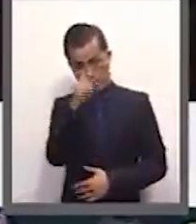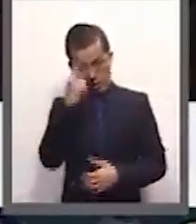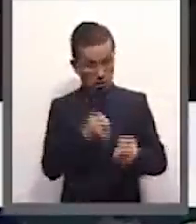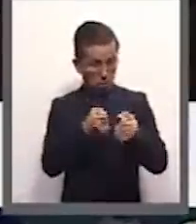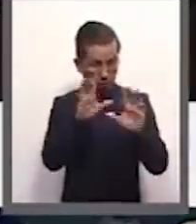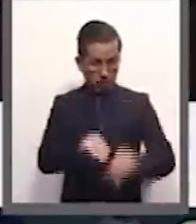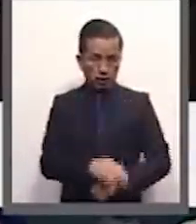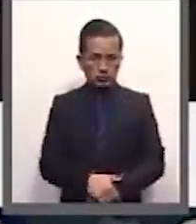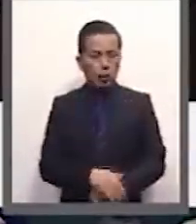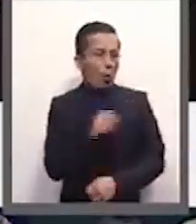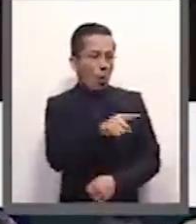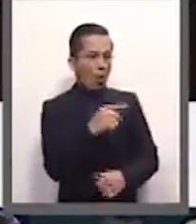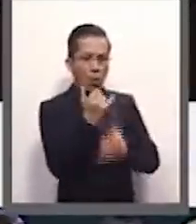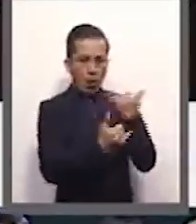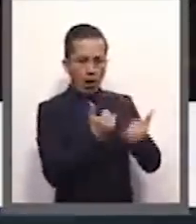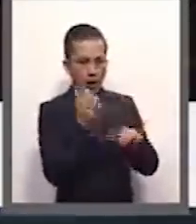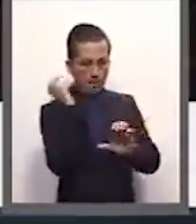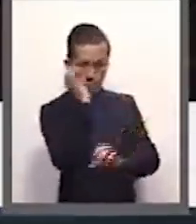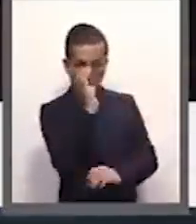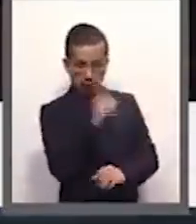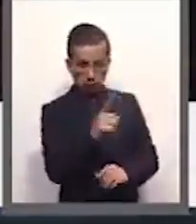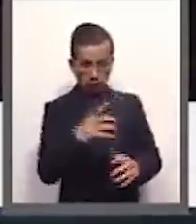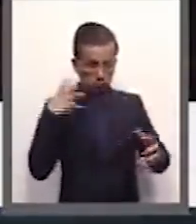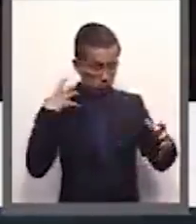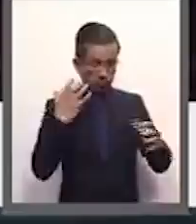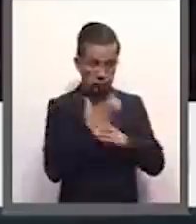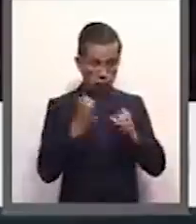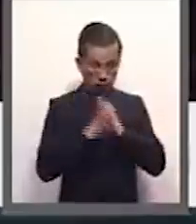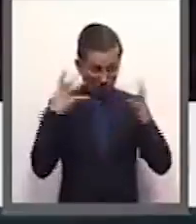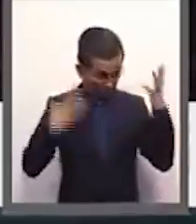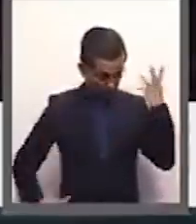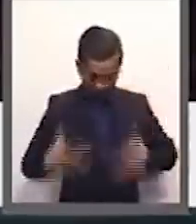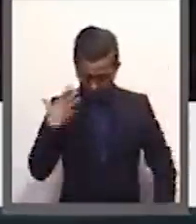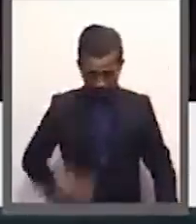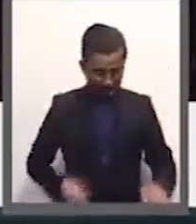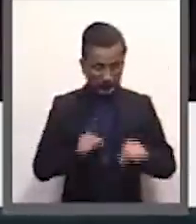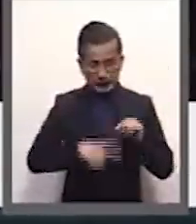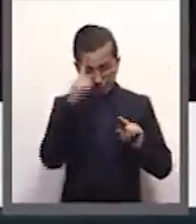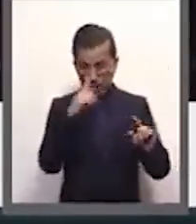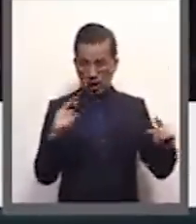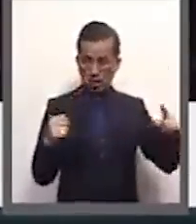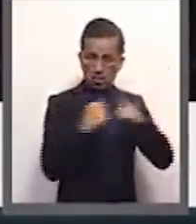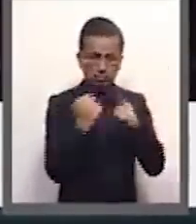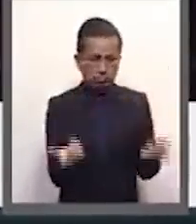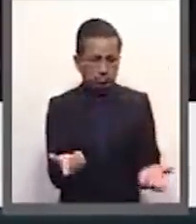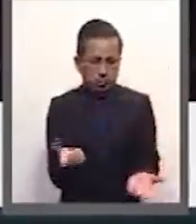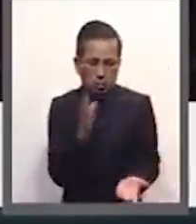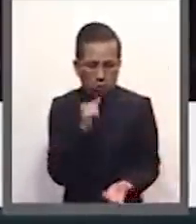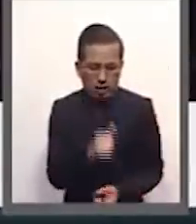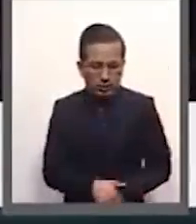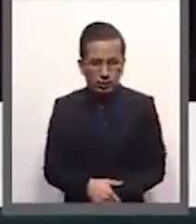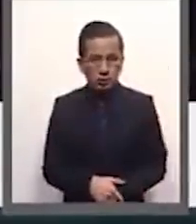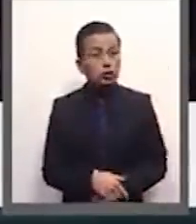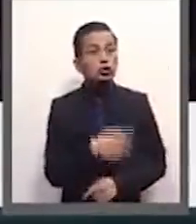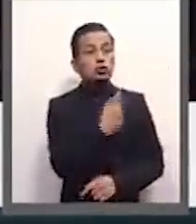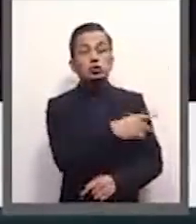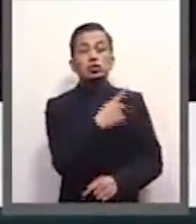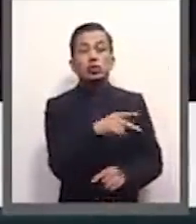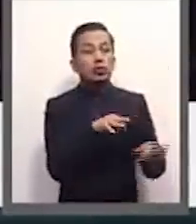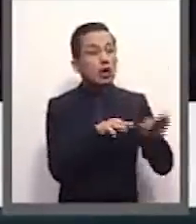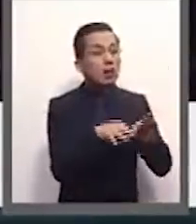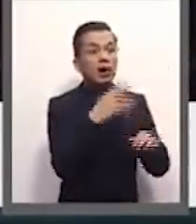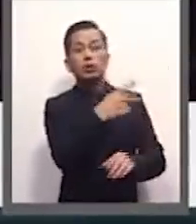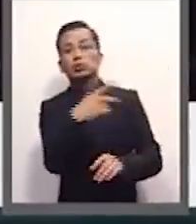americano que se quite el equipo para agarrarse frontalmente contra su adversario. La labor de su tarea le implica